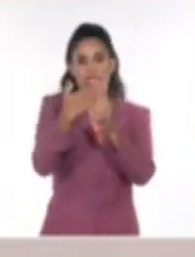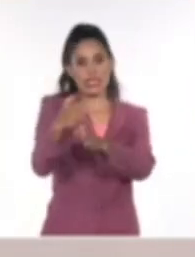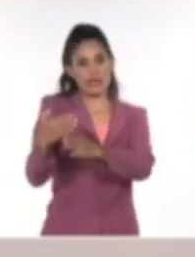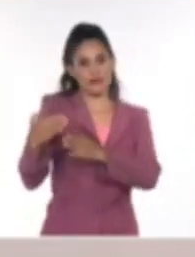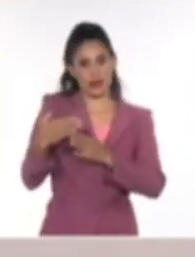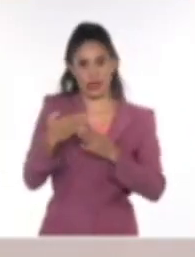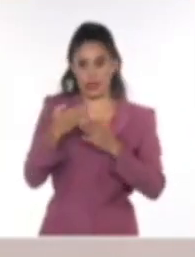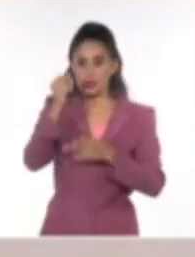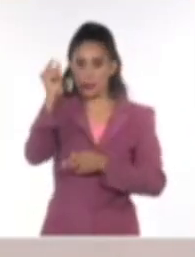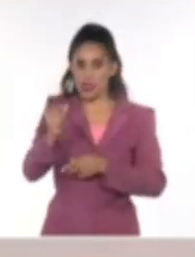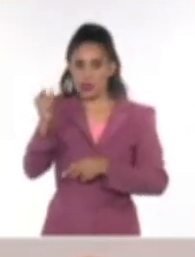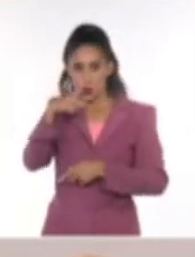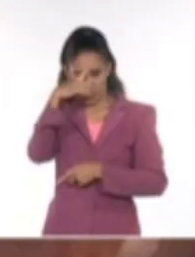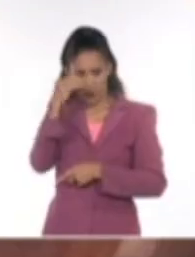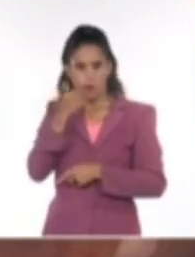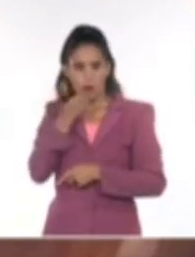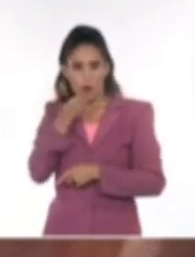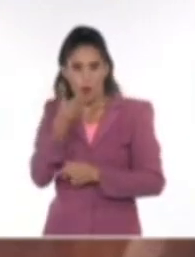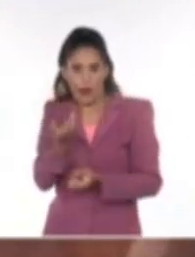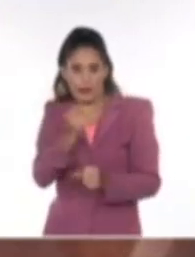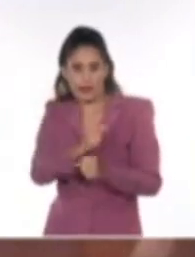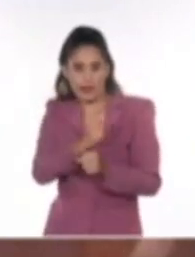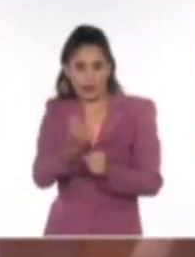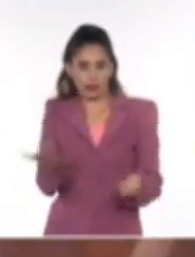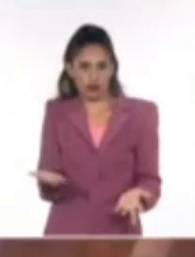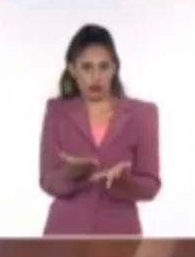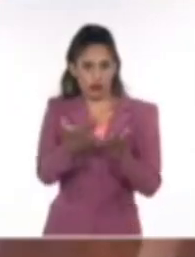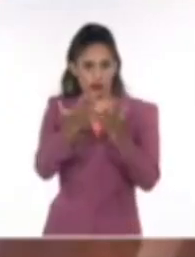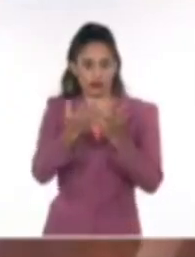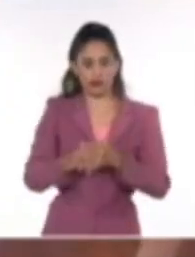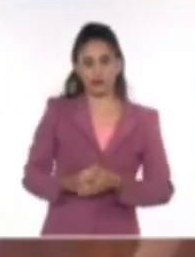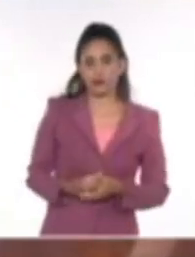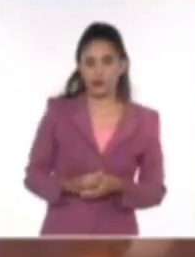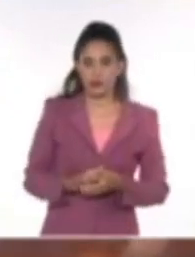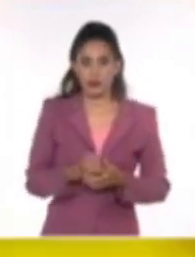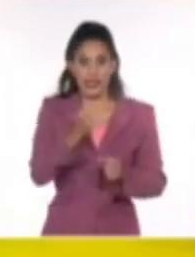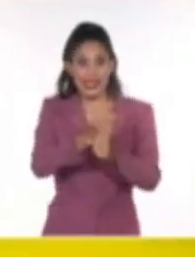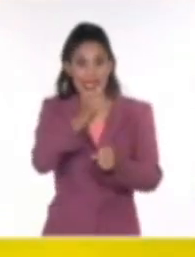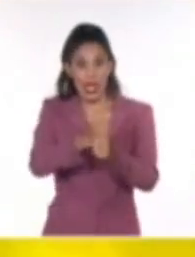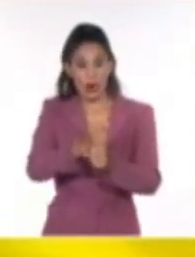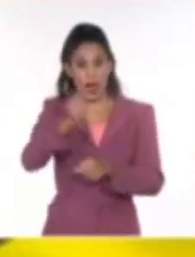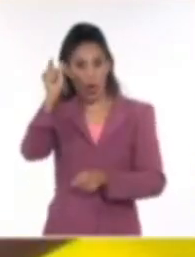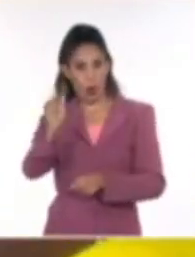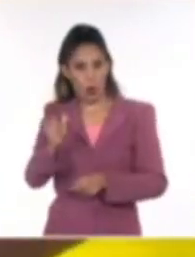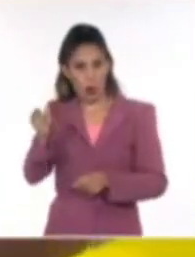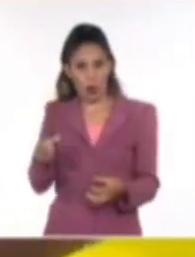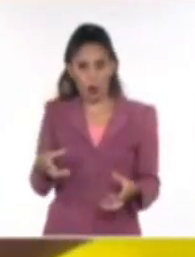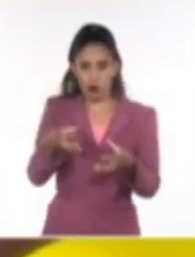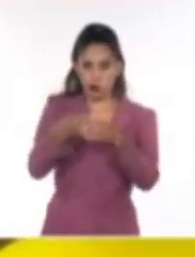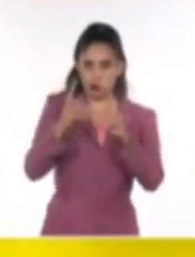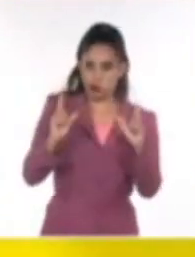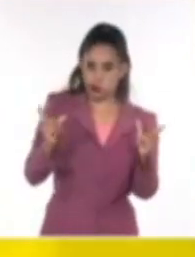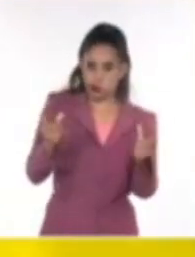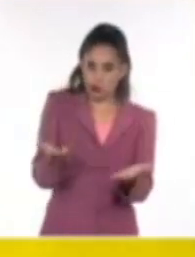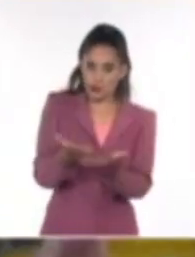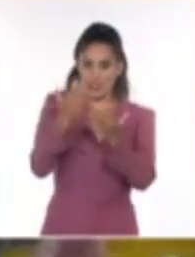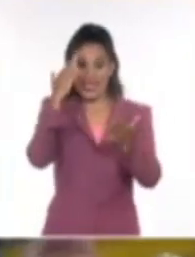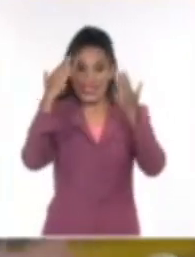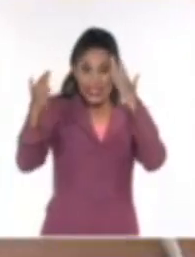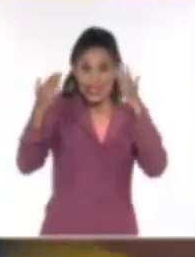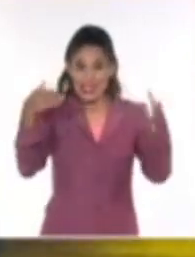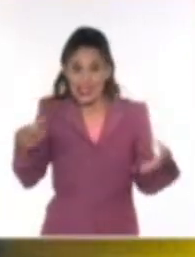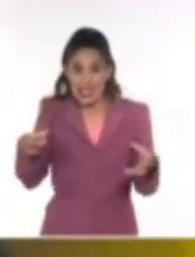por la discapacidad que presenta, pueden desarrollarse. Los solicitantes de empleo muestran su entusiasmo y agradecen a la asociación y sus